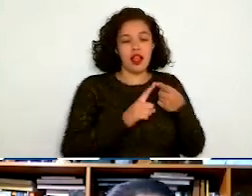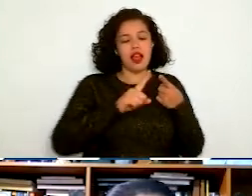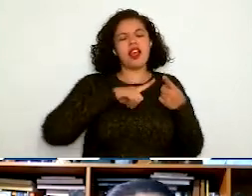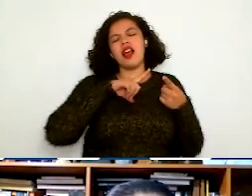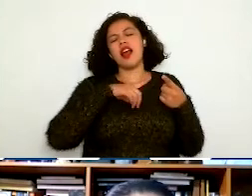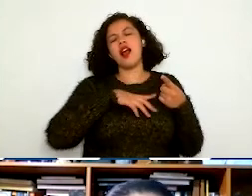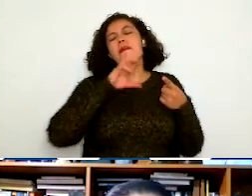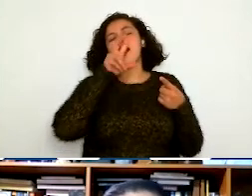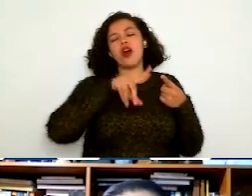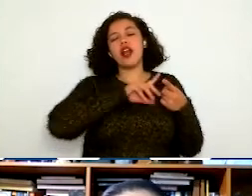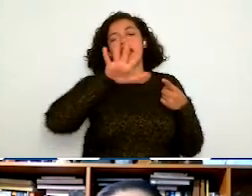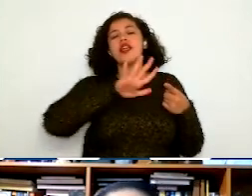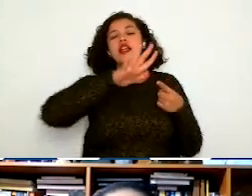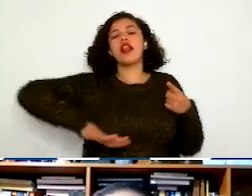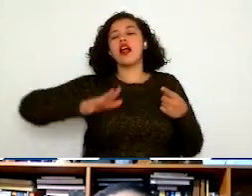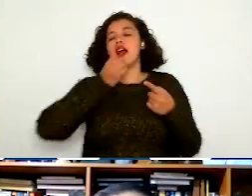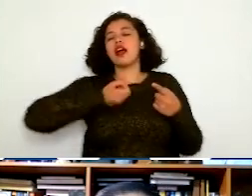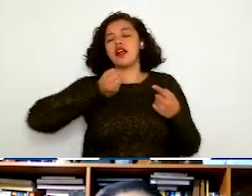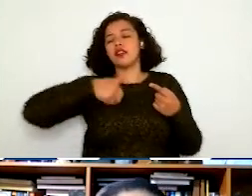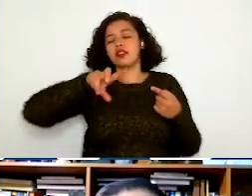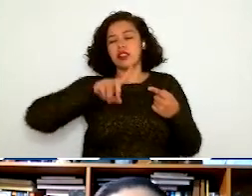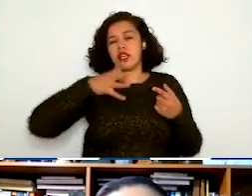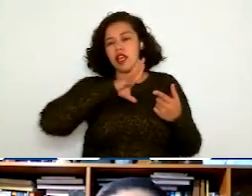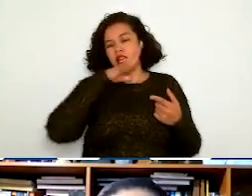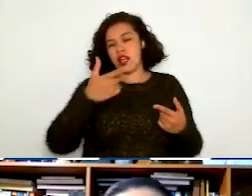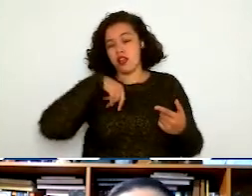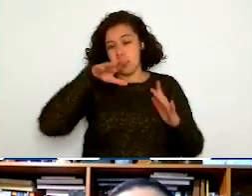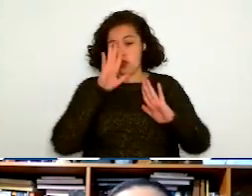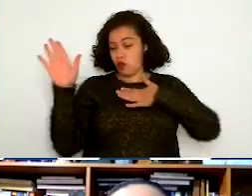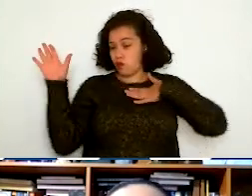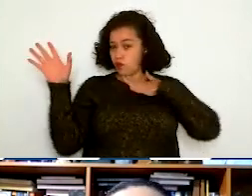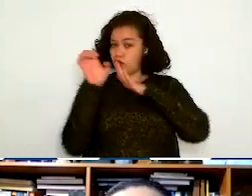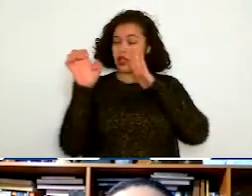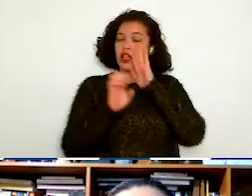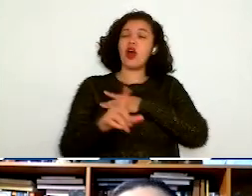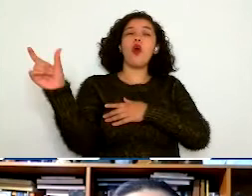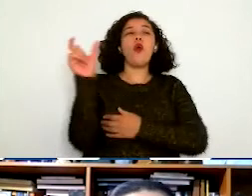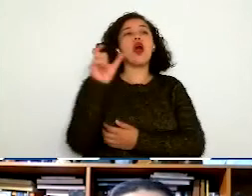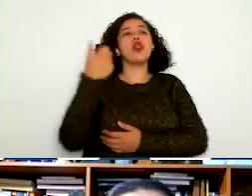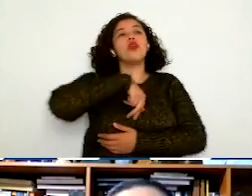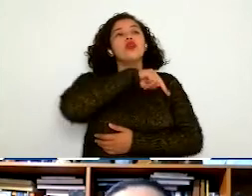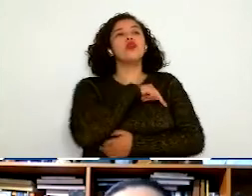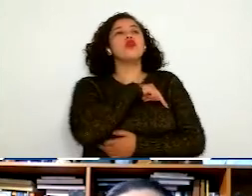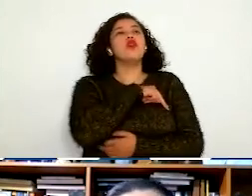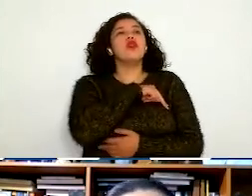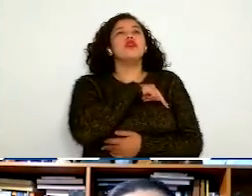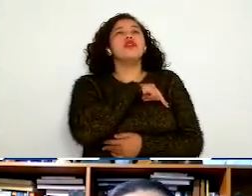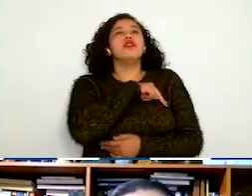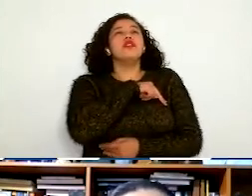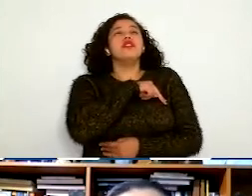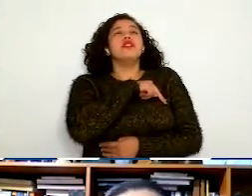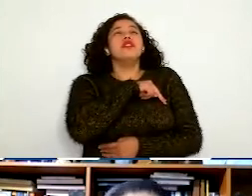general, ¿no? Entonces, nuestro compromiso ético es muy importante al momento de ejecutar